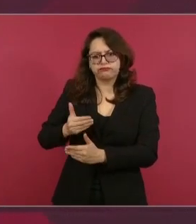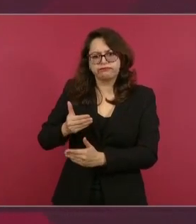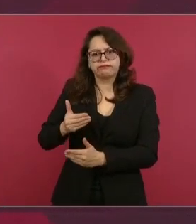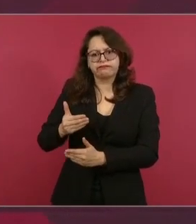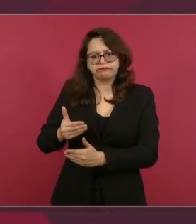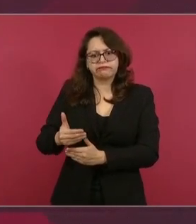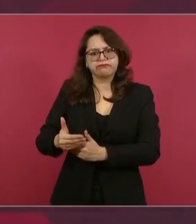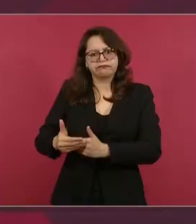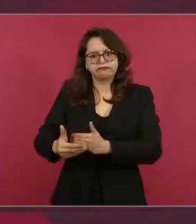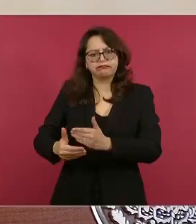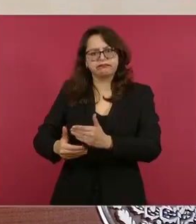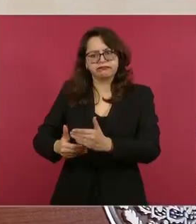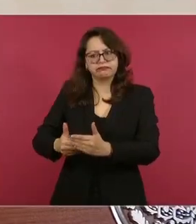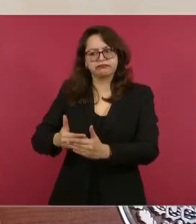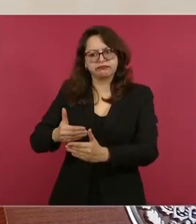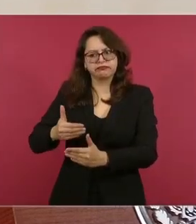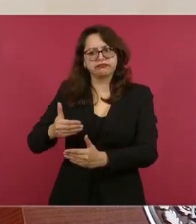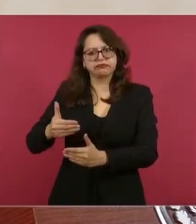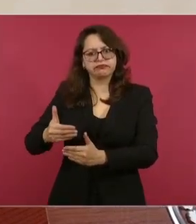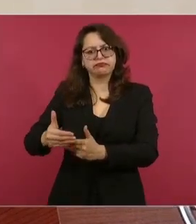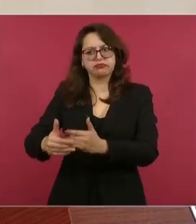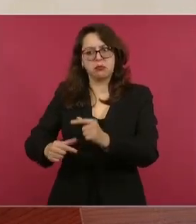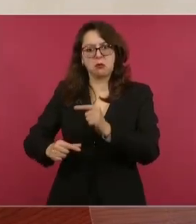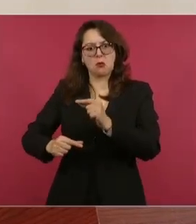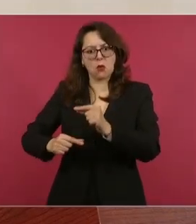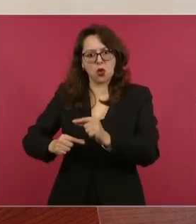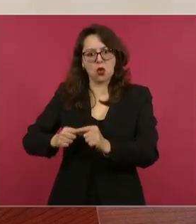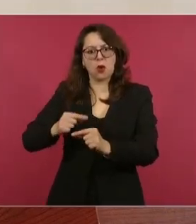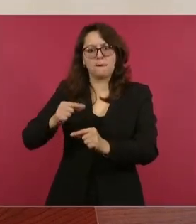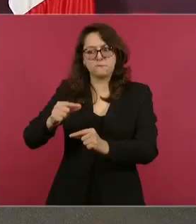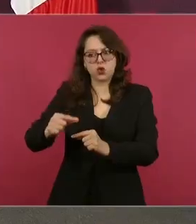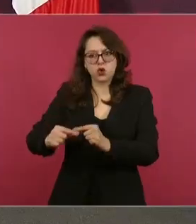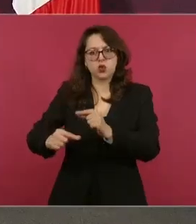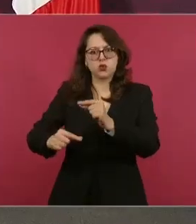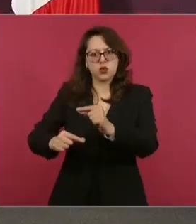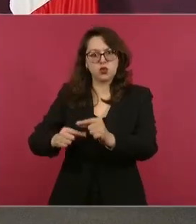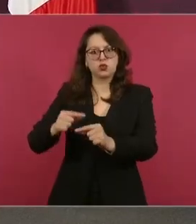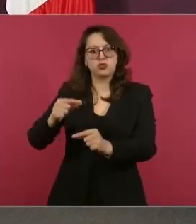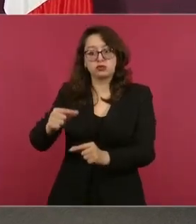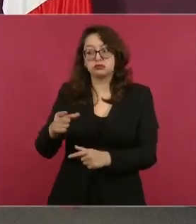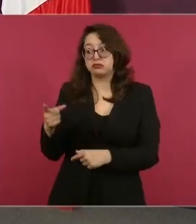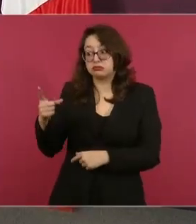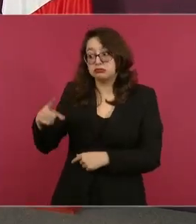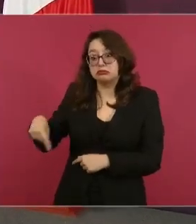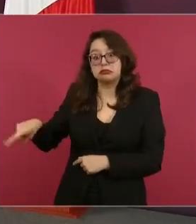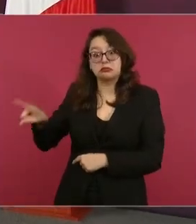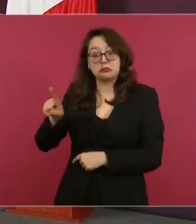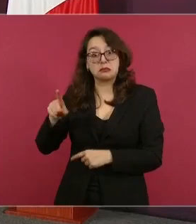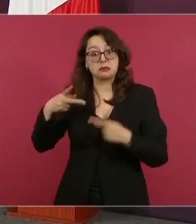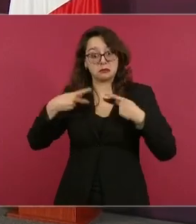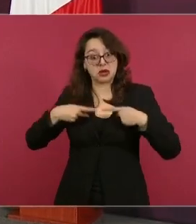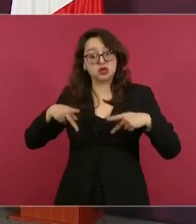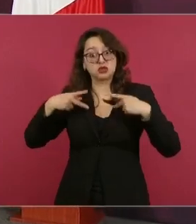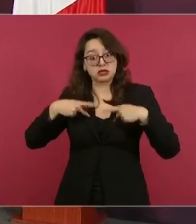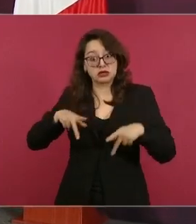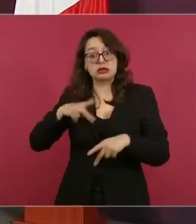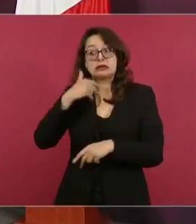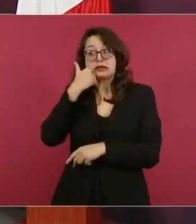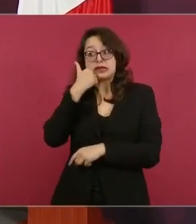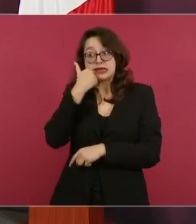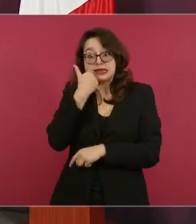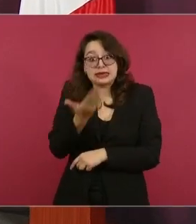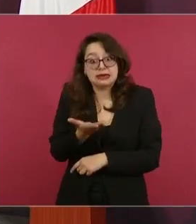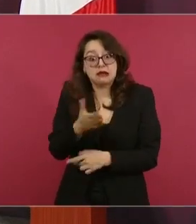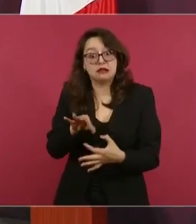para ir poco a poco, en el caso de que la gente esté de acuerdo